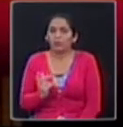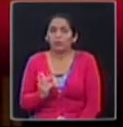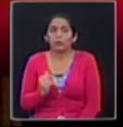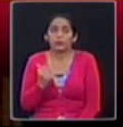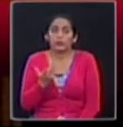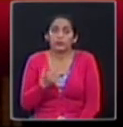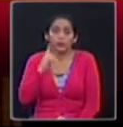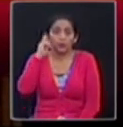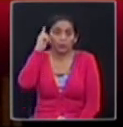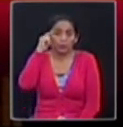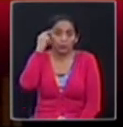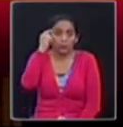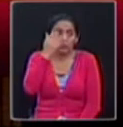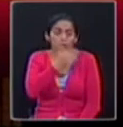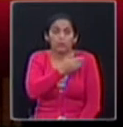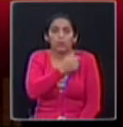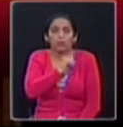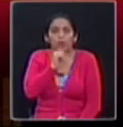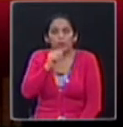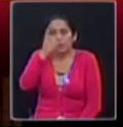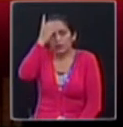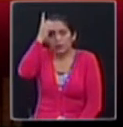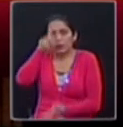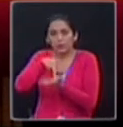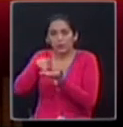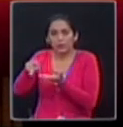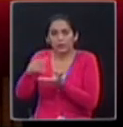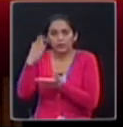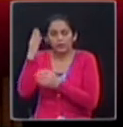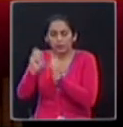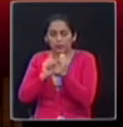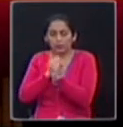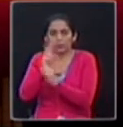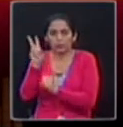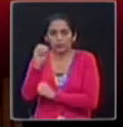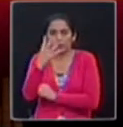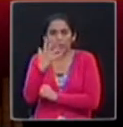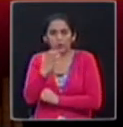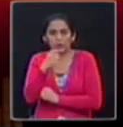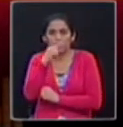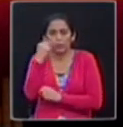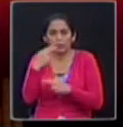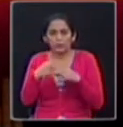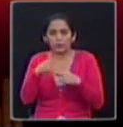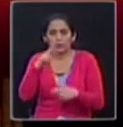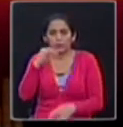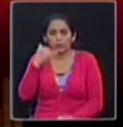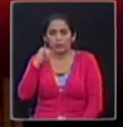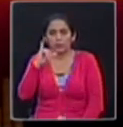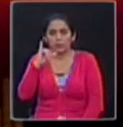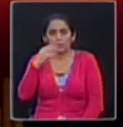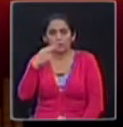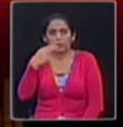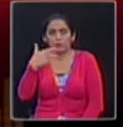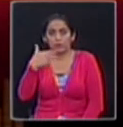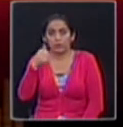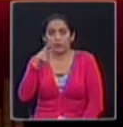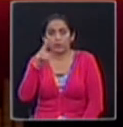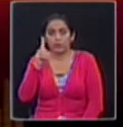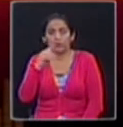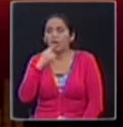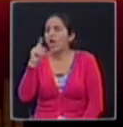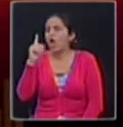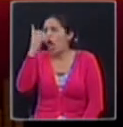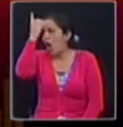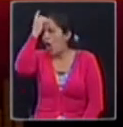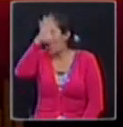al IES, no desconociéndolas como la hicieron en el 2015, el 2016 el señor Richard Espinosa, y que hoy frente a un informe de la Contraloría